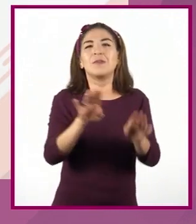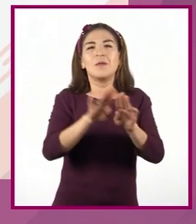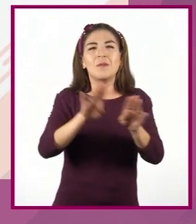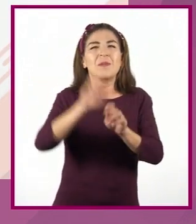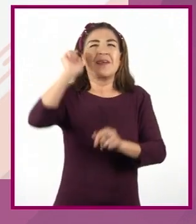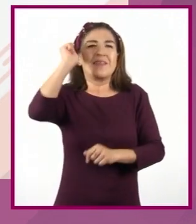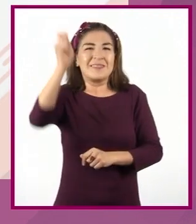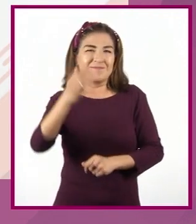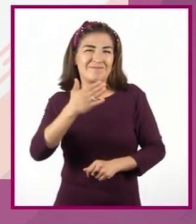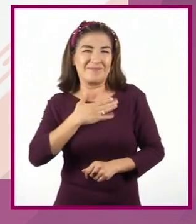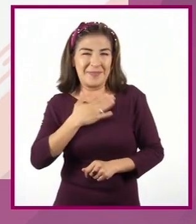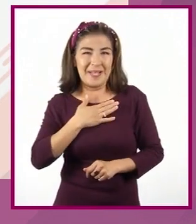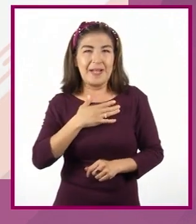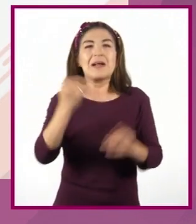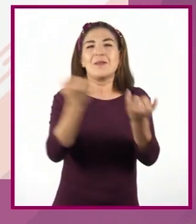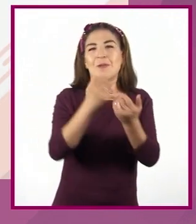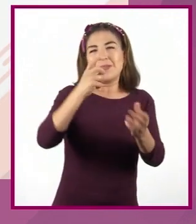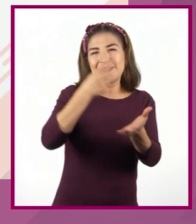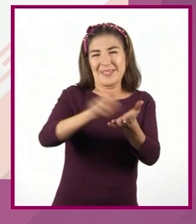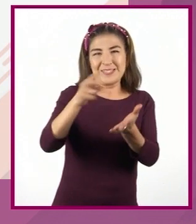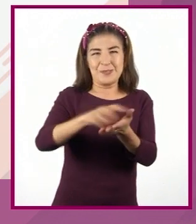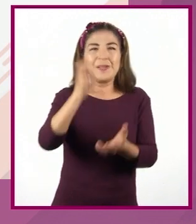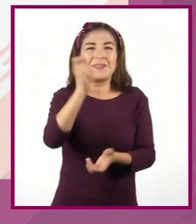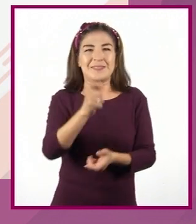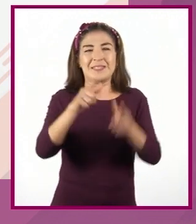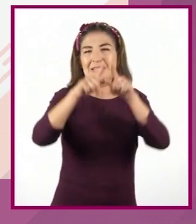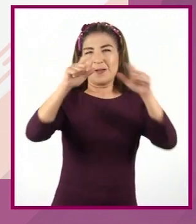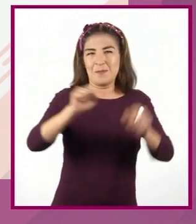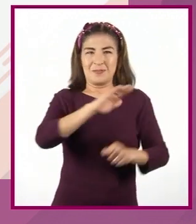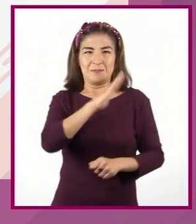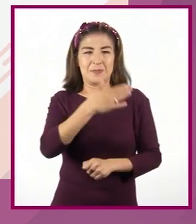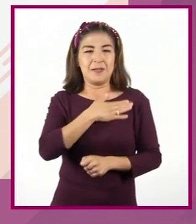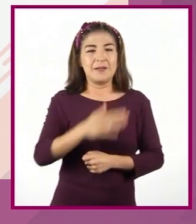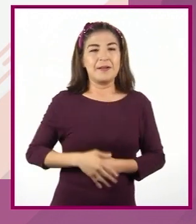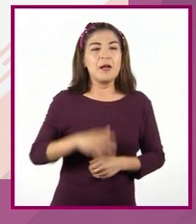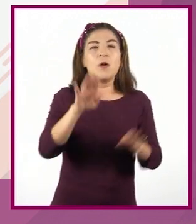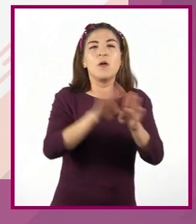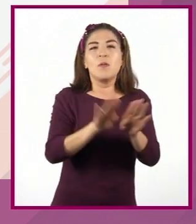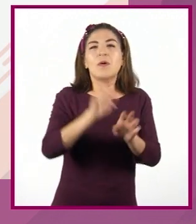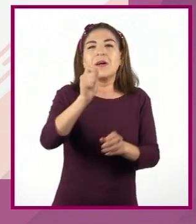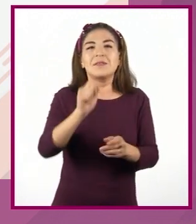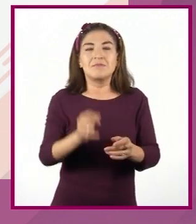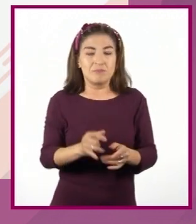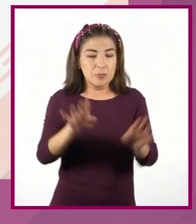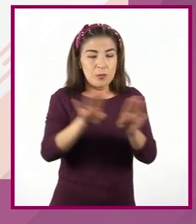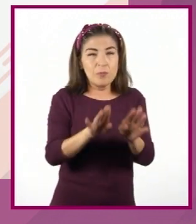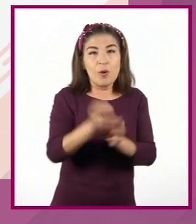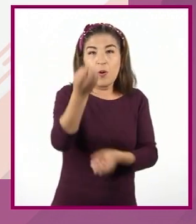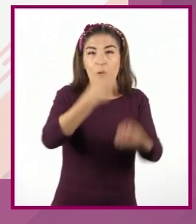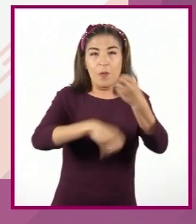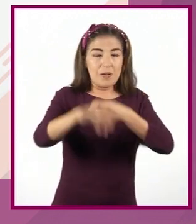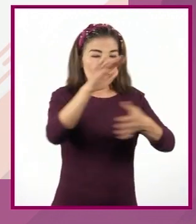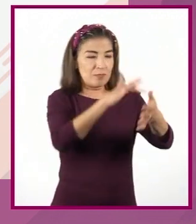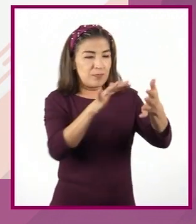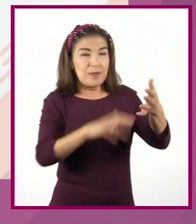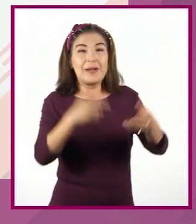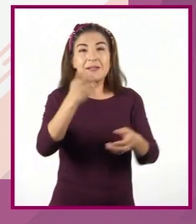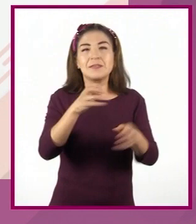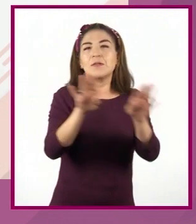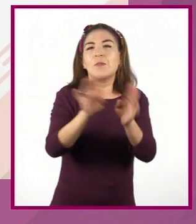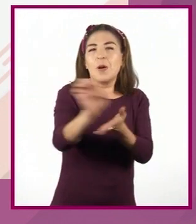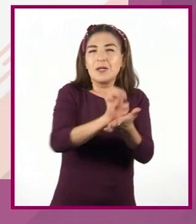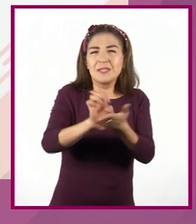y que según el diccionario de la lengua española, es el pasaje de una obra literaria que trata una escena del